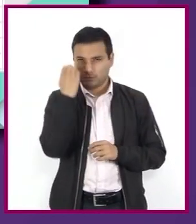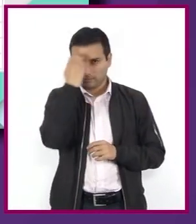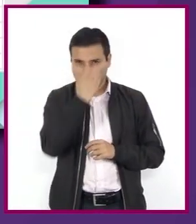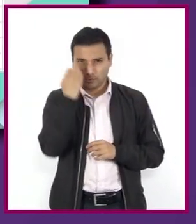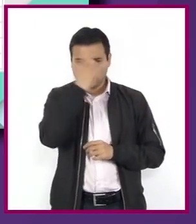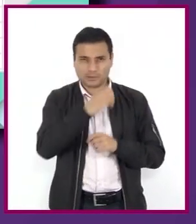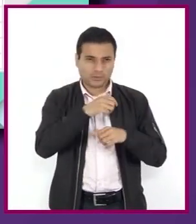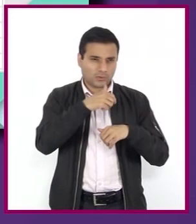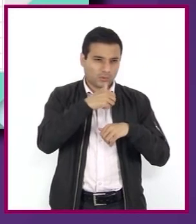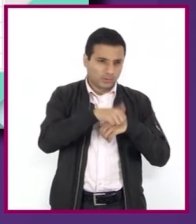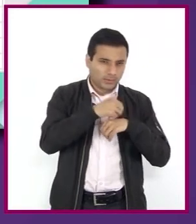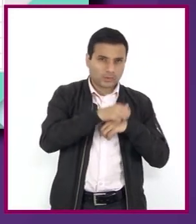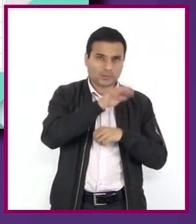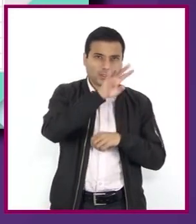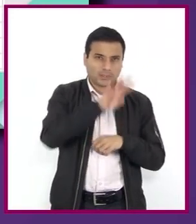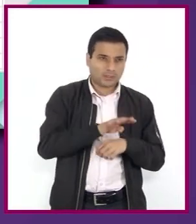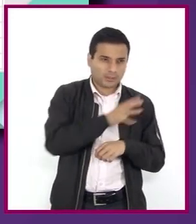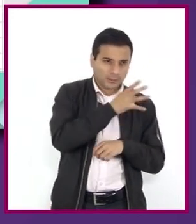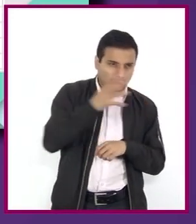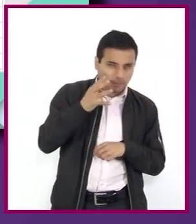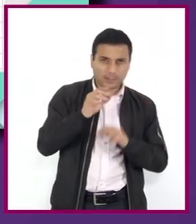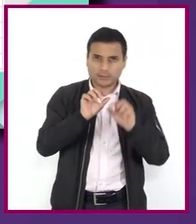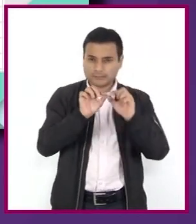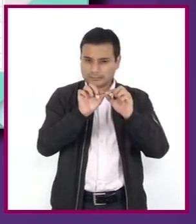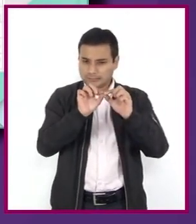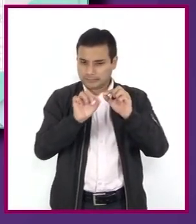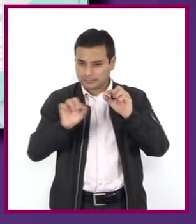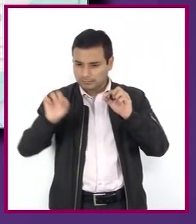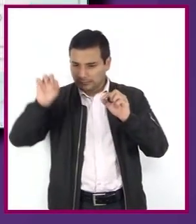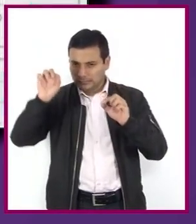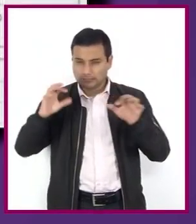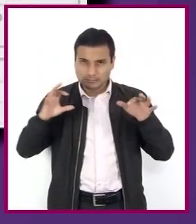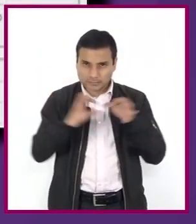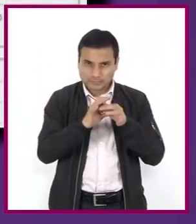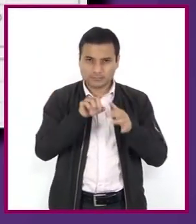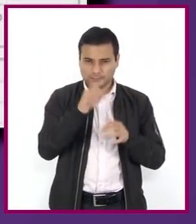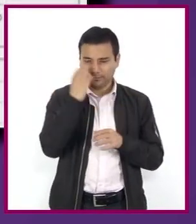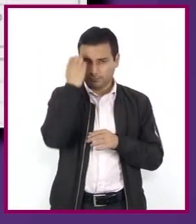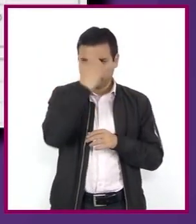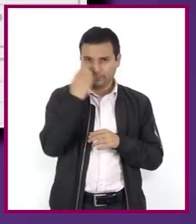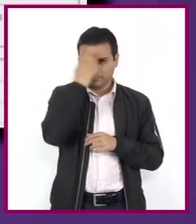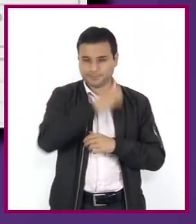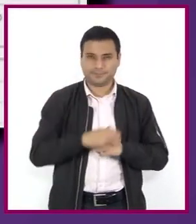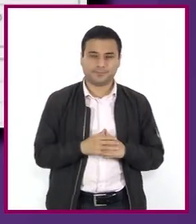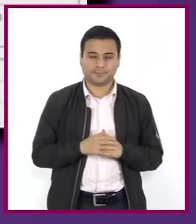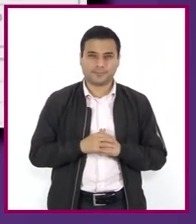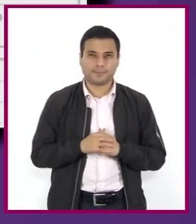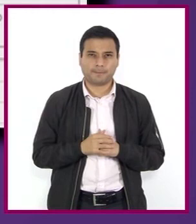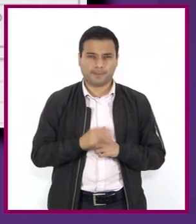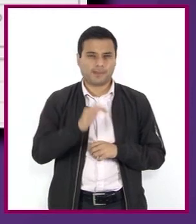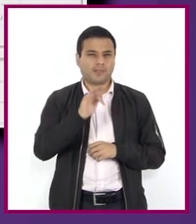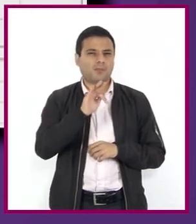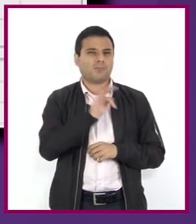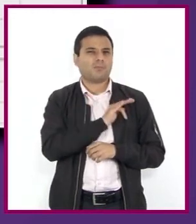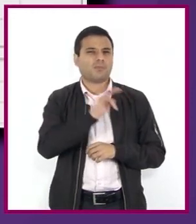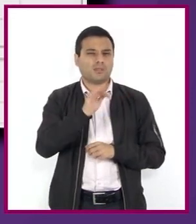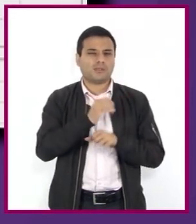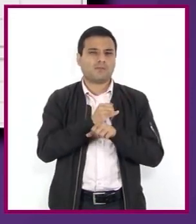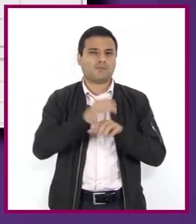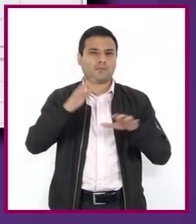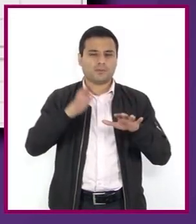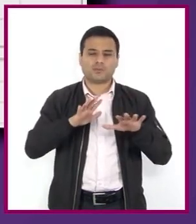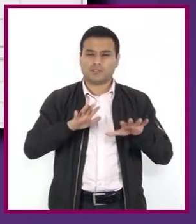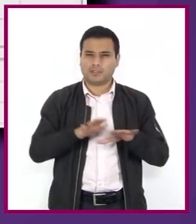así, quiere decir que nos equivocamos en la selección del tipo de gráfica. Tenemos la posibilidad de ajustar los datos